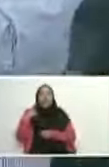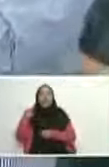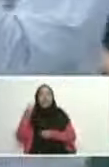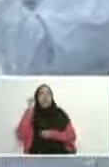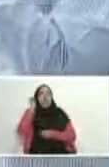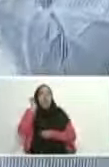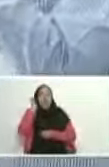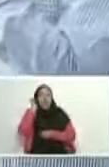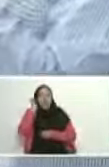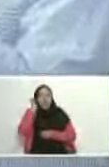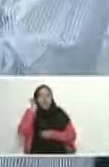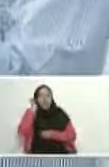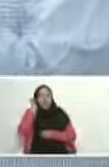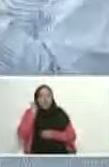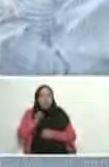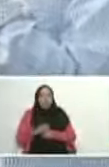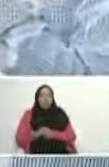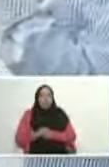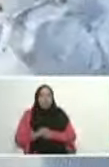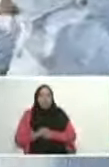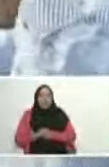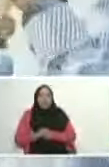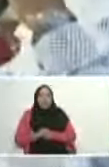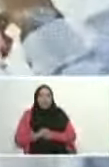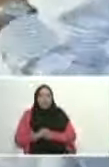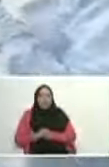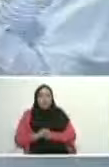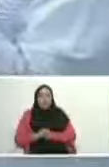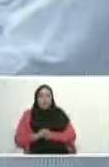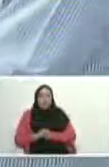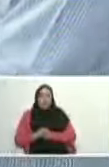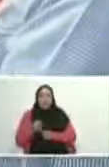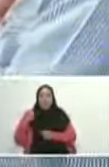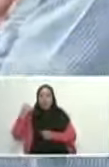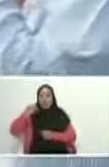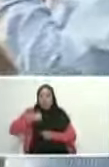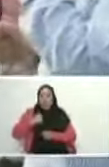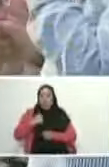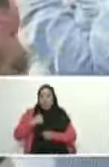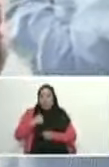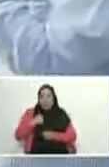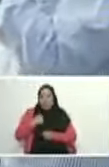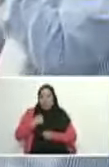mujeres por acá. Ah, aquí tenemos carteras.